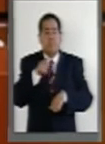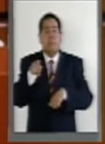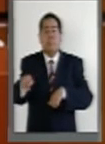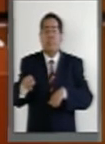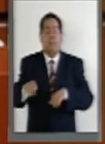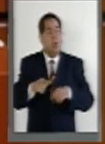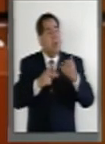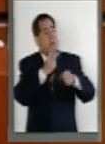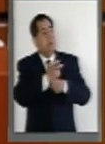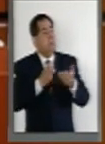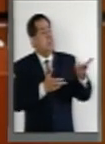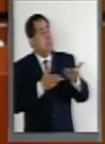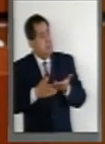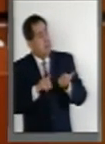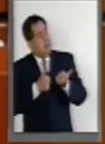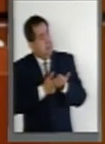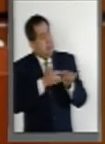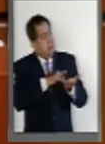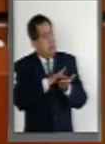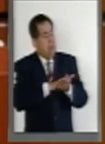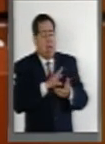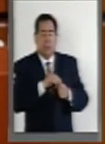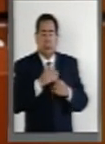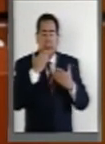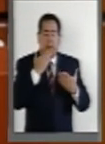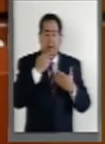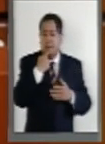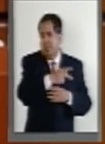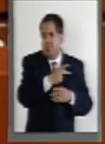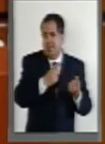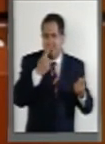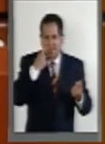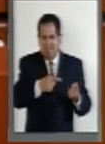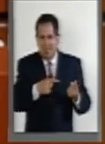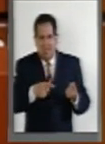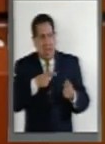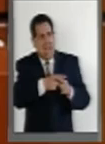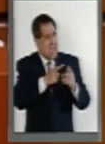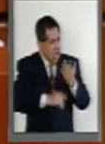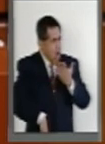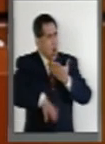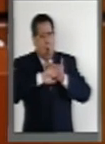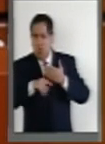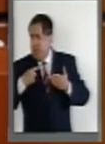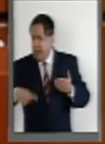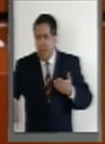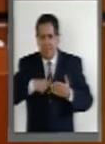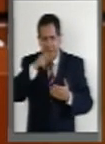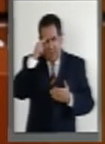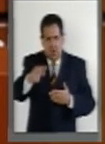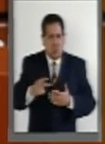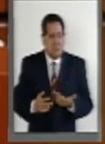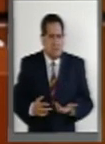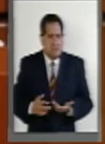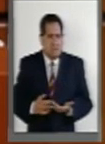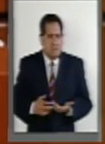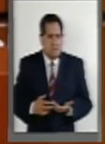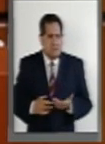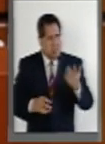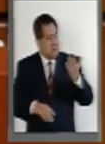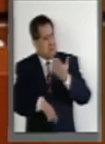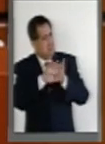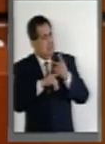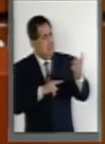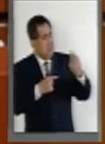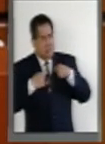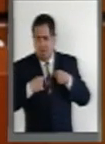recibido y por respaldar implícitamente a un antimexicano y la postura contra México de